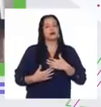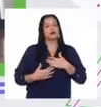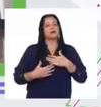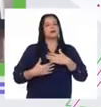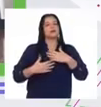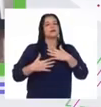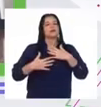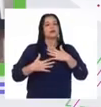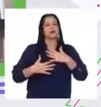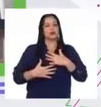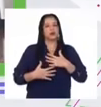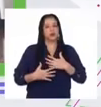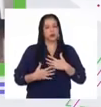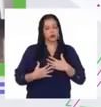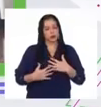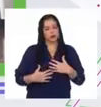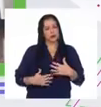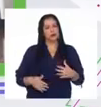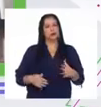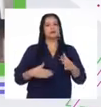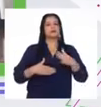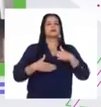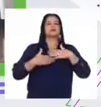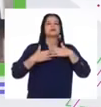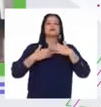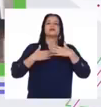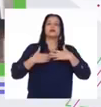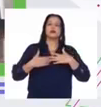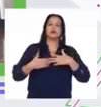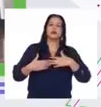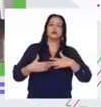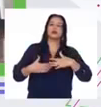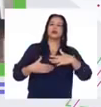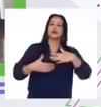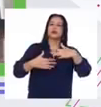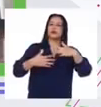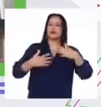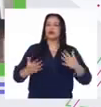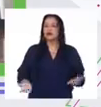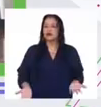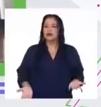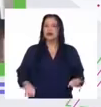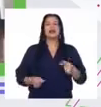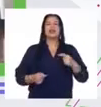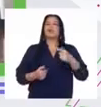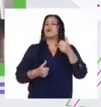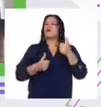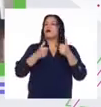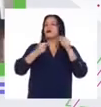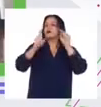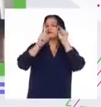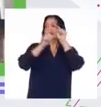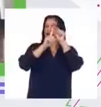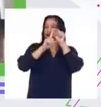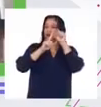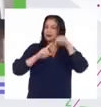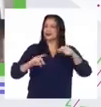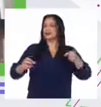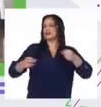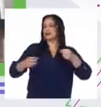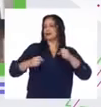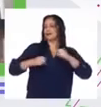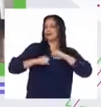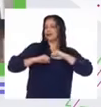forma bastante sutil, bastante alargada. Y lo que buscamos en este